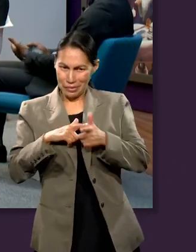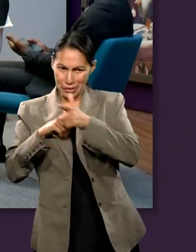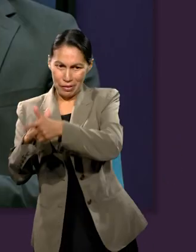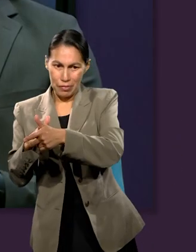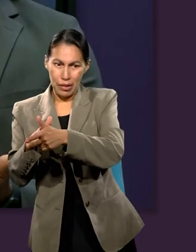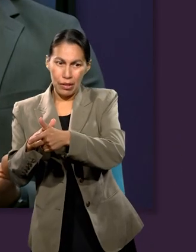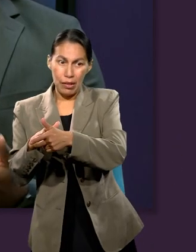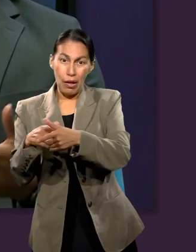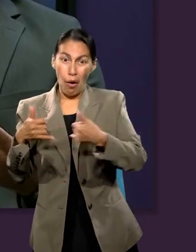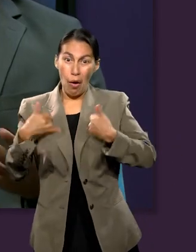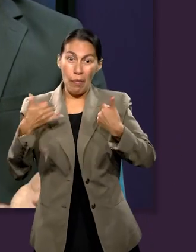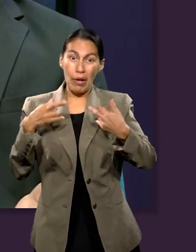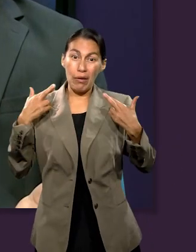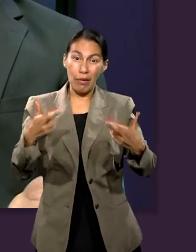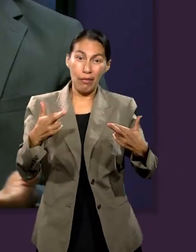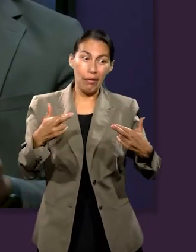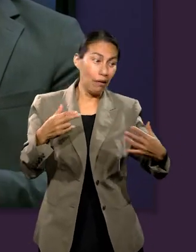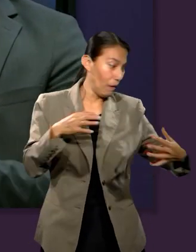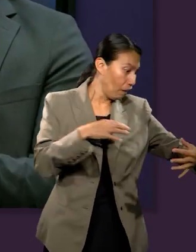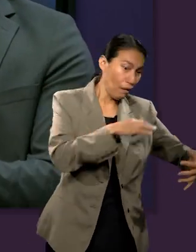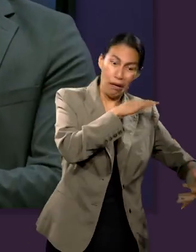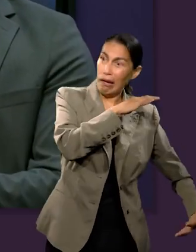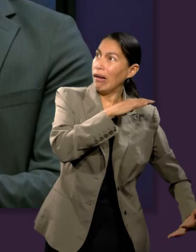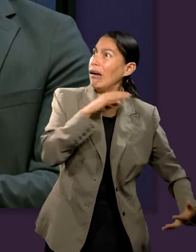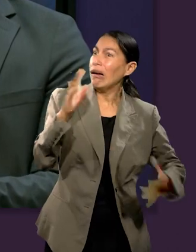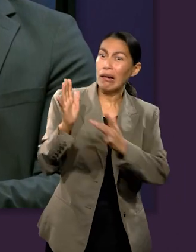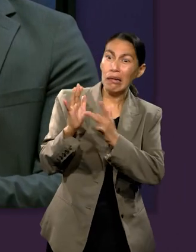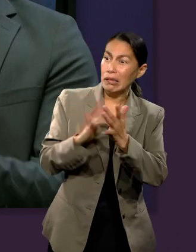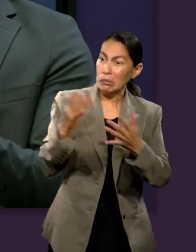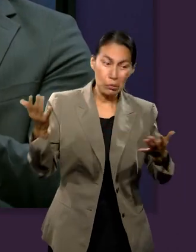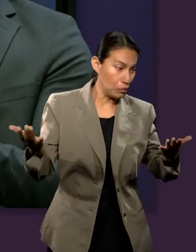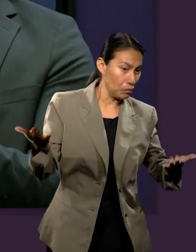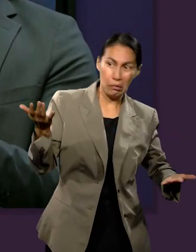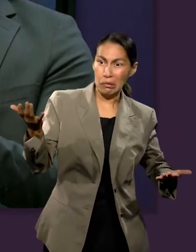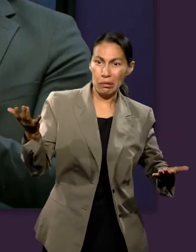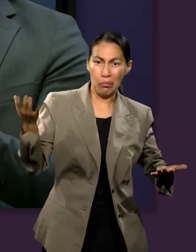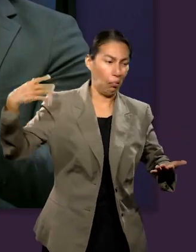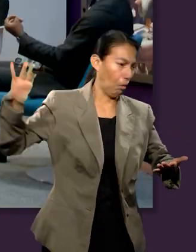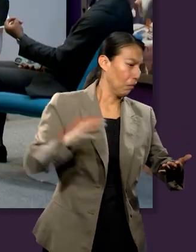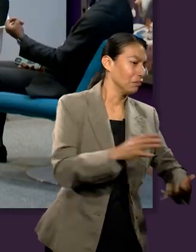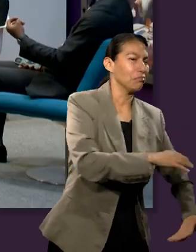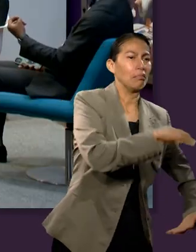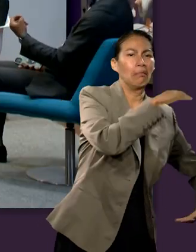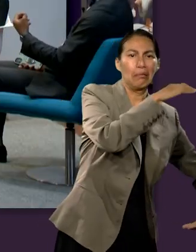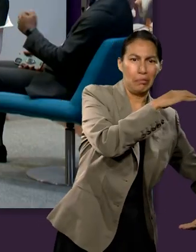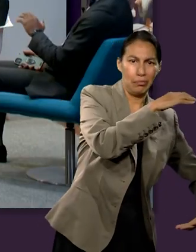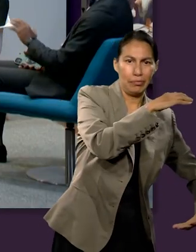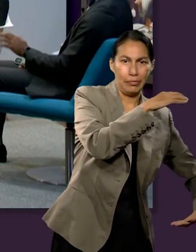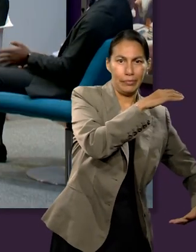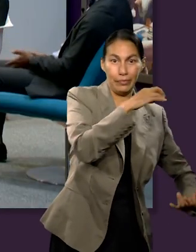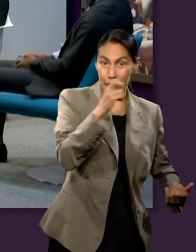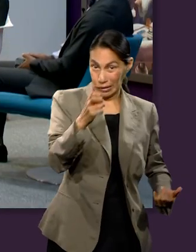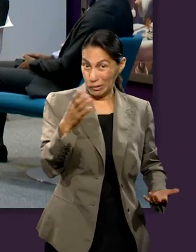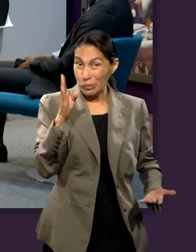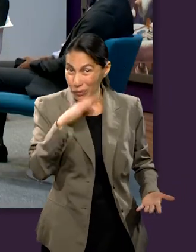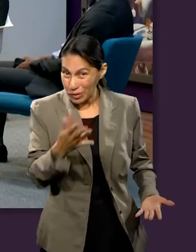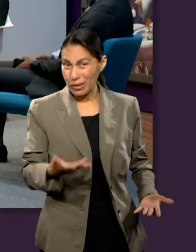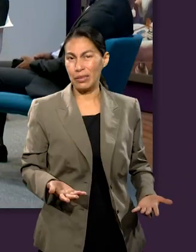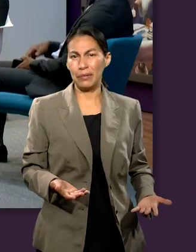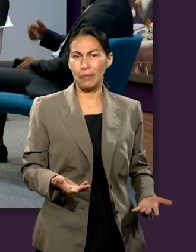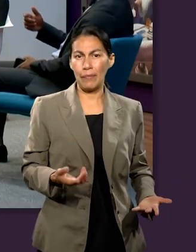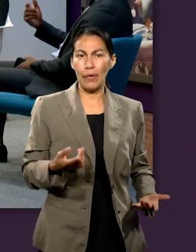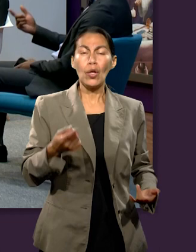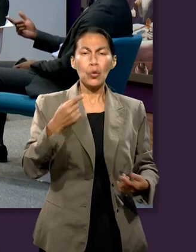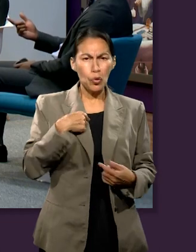que él amaba más a sus riquezas que a Jesús Entonces eso es un uno de esos detalles las riquezas no son malas